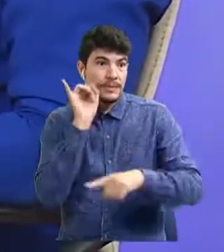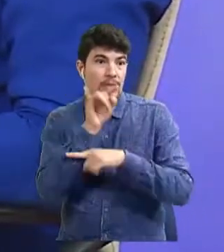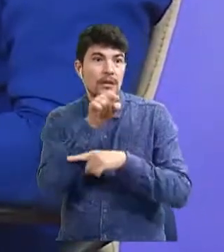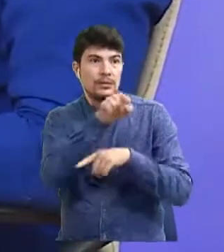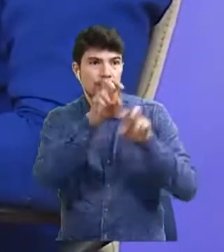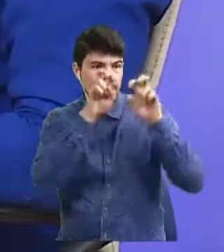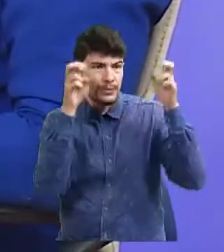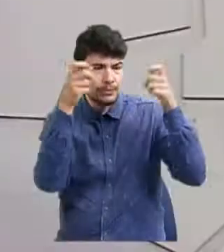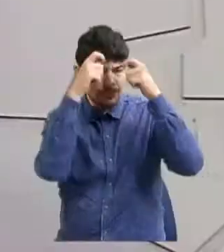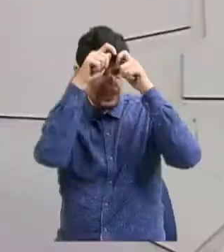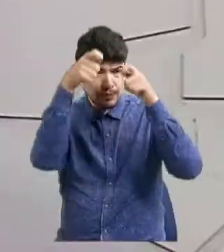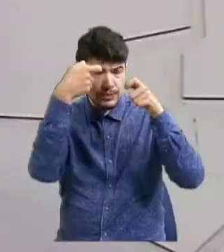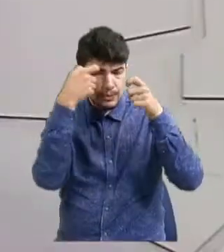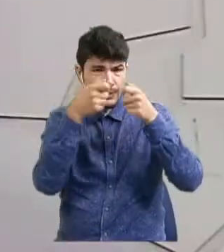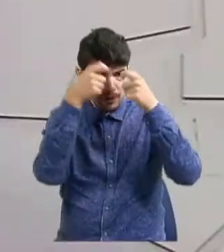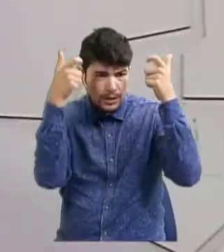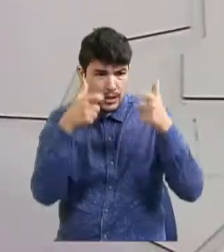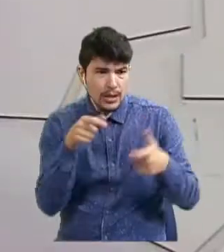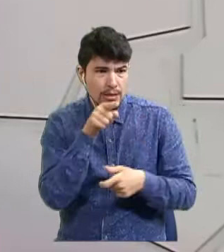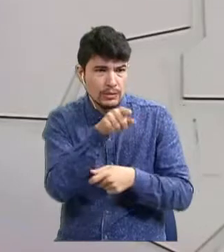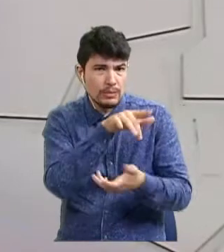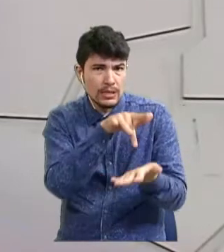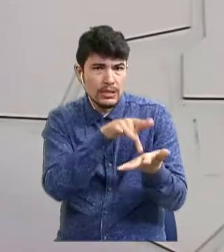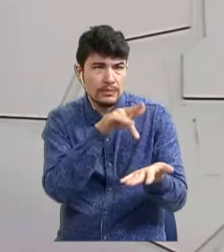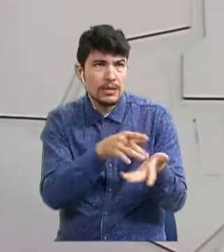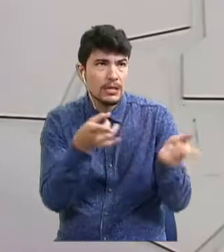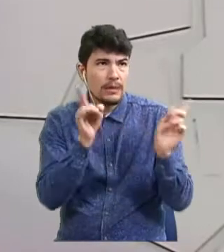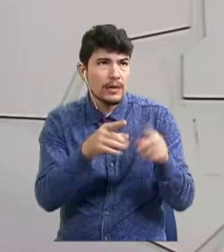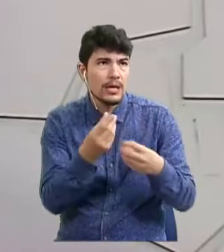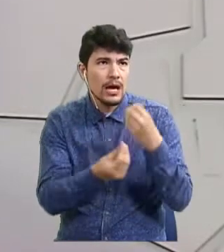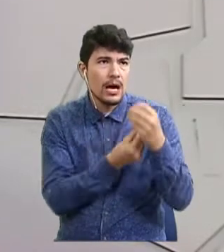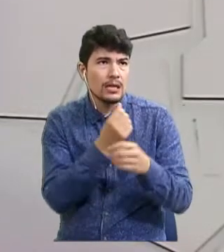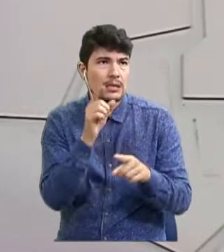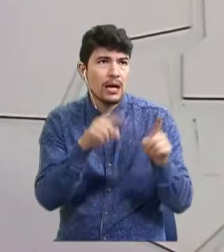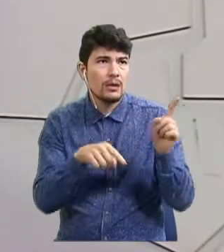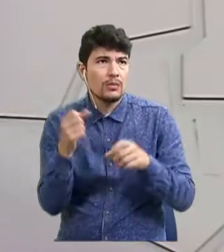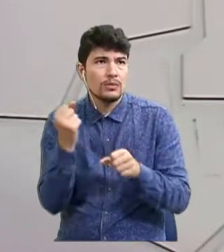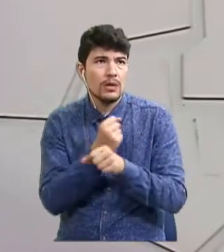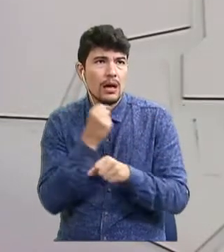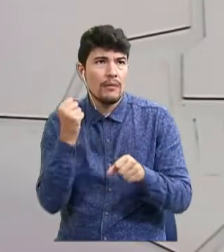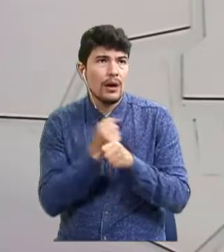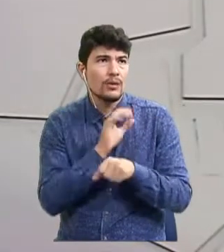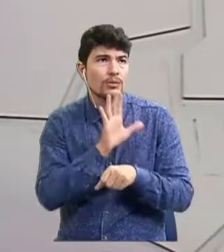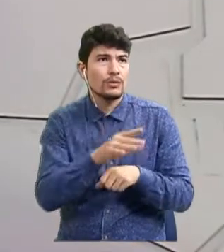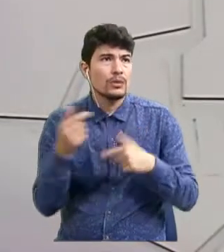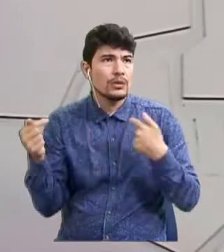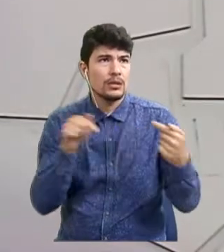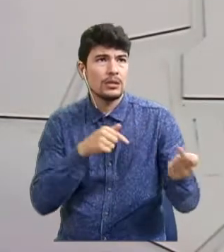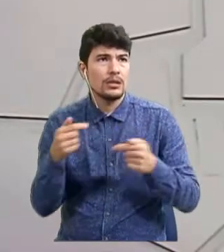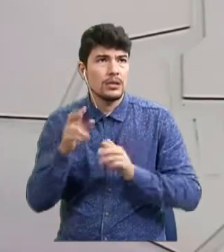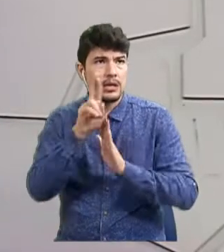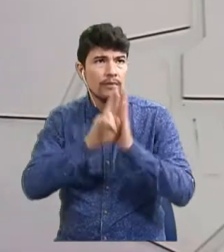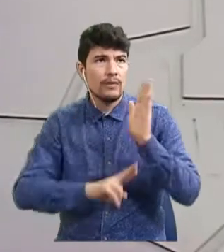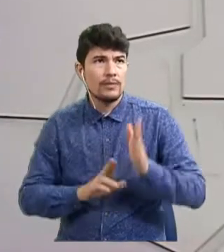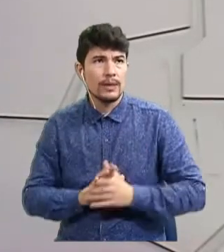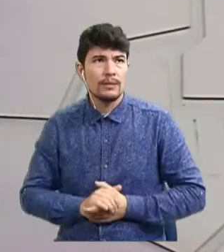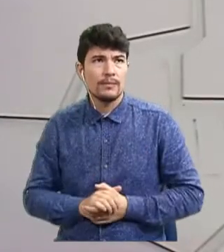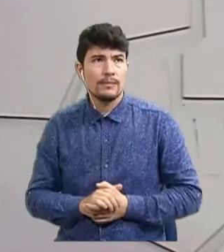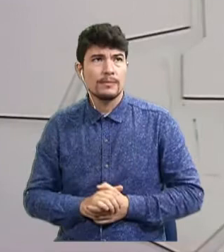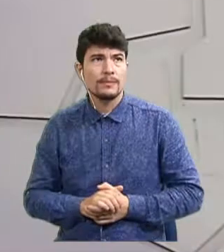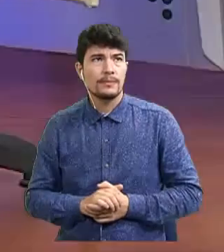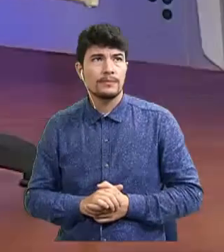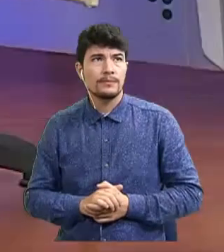Congreso de la República asistiendo y de una u otra manera ejerciendo algunas intimidaciones en los debates de reforma. ¿Ustedes